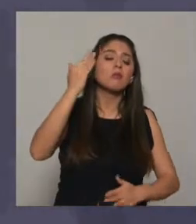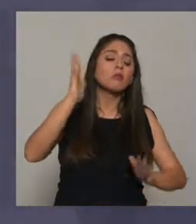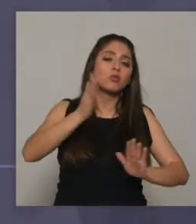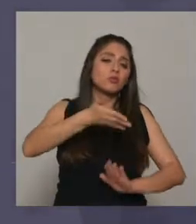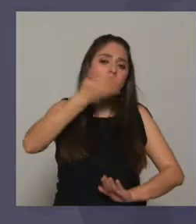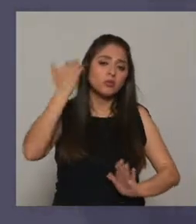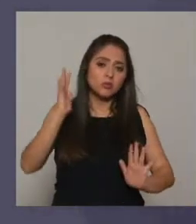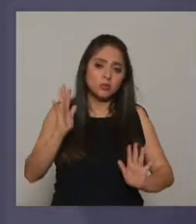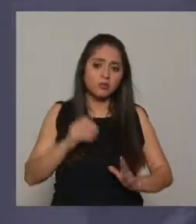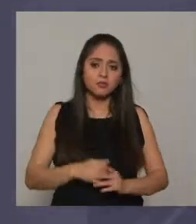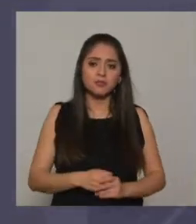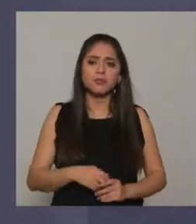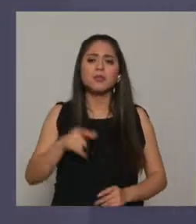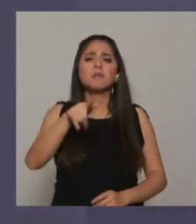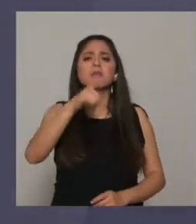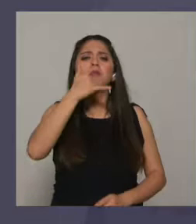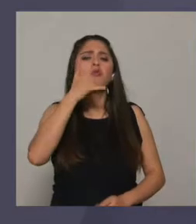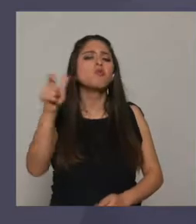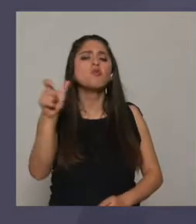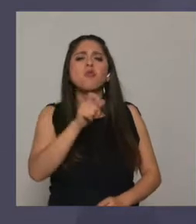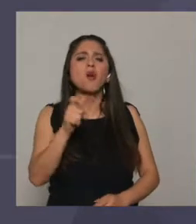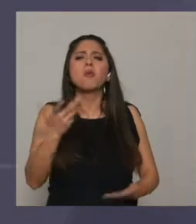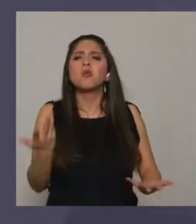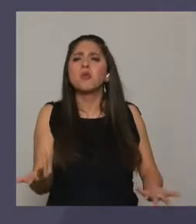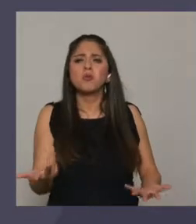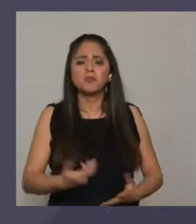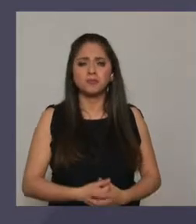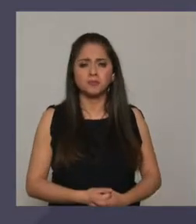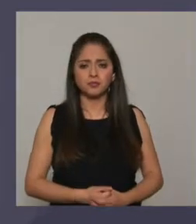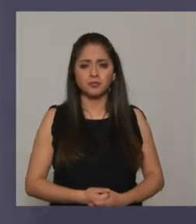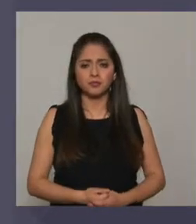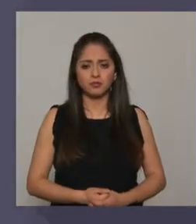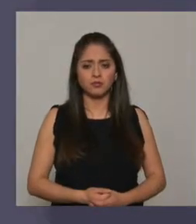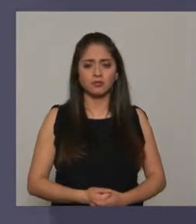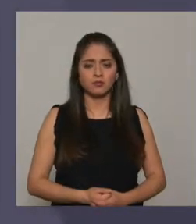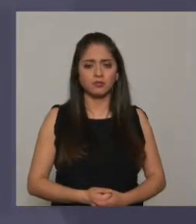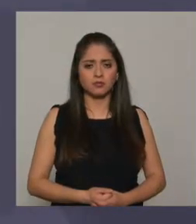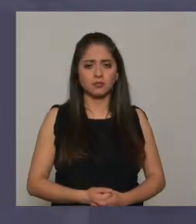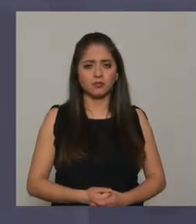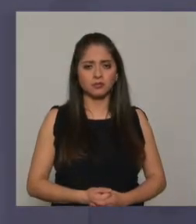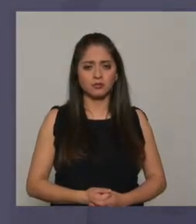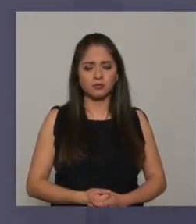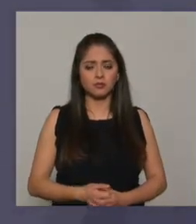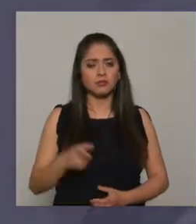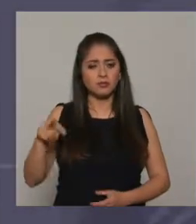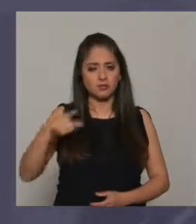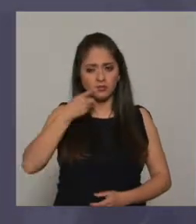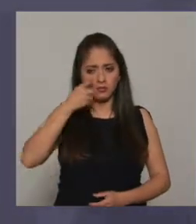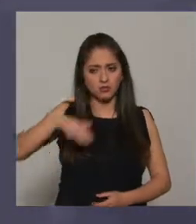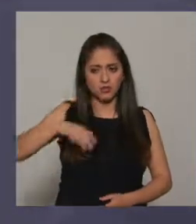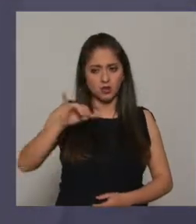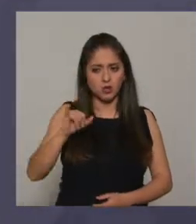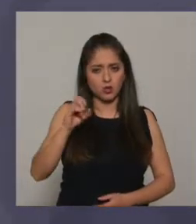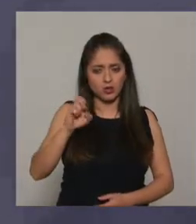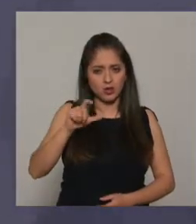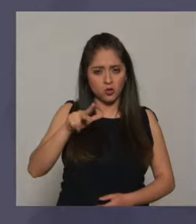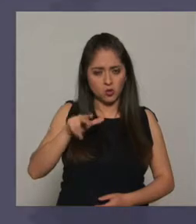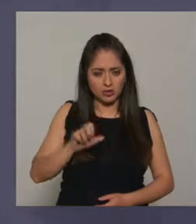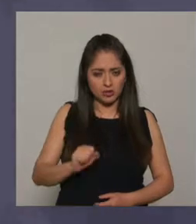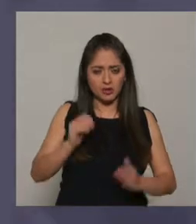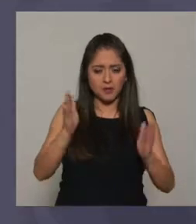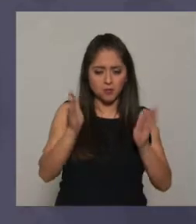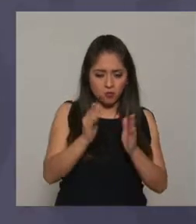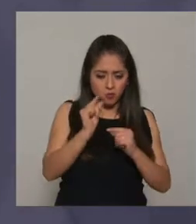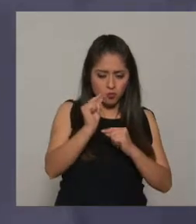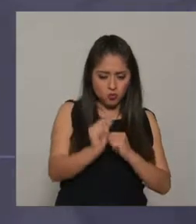sería? Estamos hablando, empezamos en forma gradual, decía José Luis, en forma dual, el